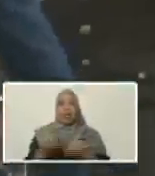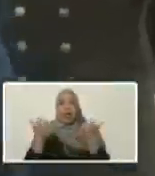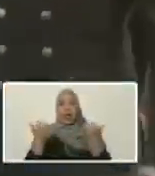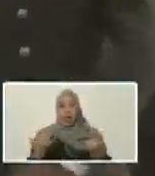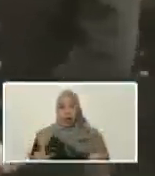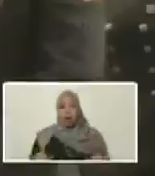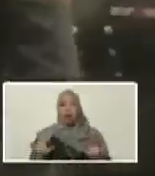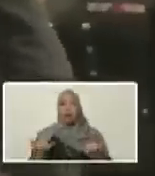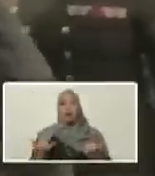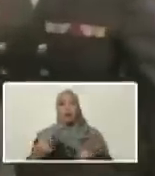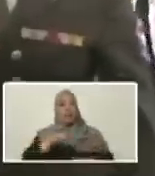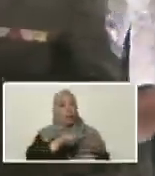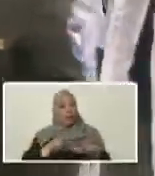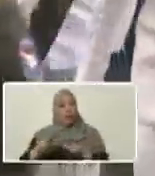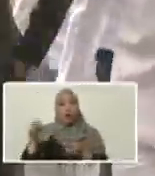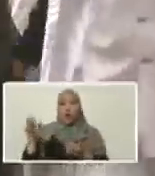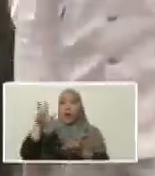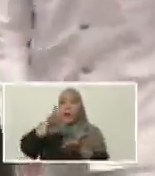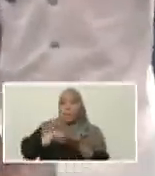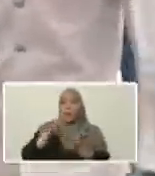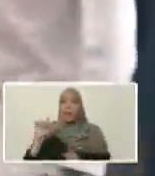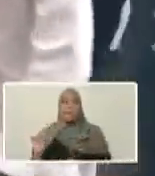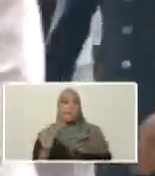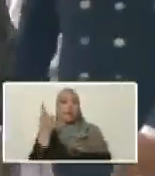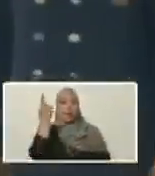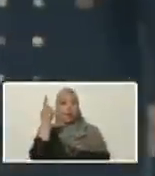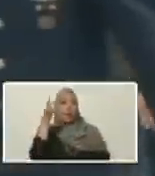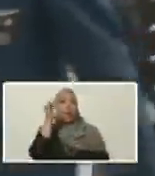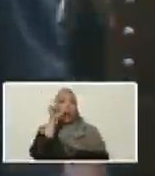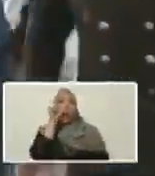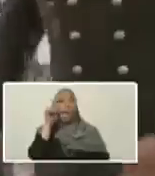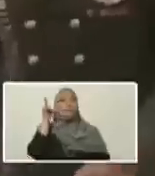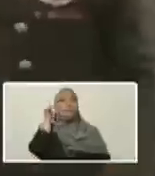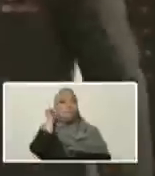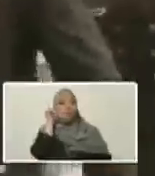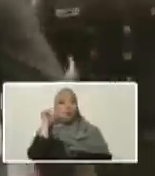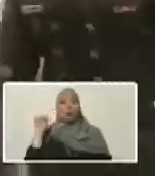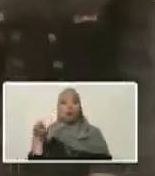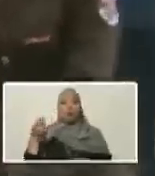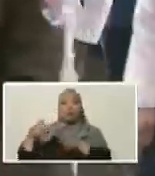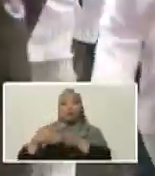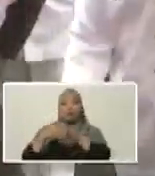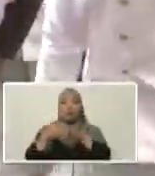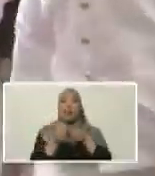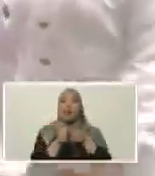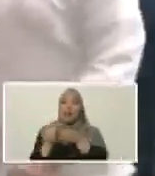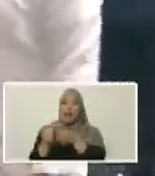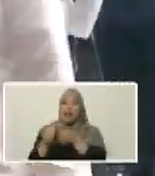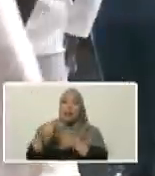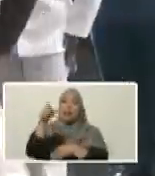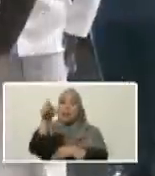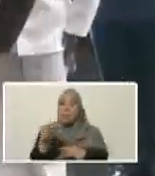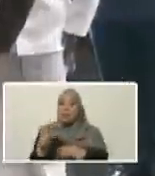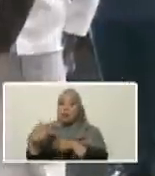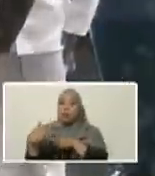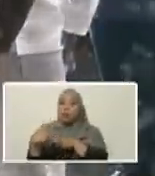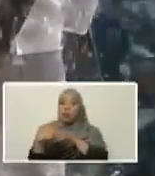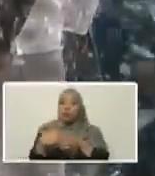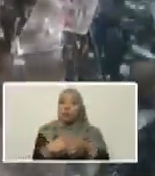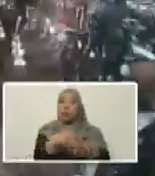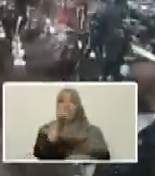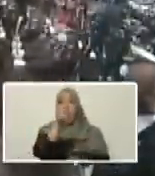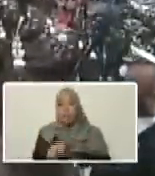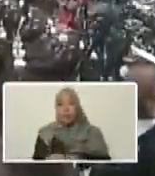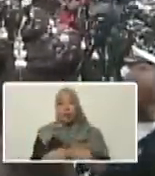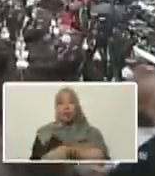Autorizado este ascenso al grado de primer teniente y teniente de fragata por parte del comandante en jefe Nicolás Maduro.